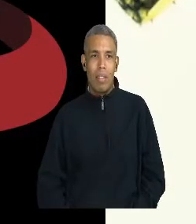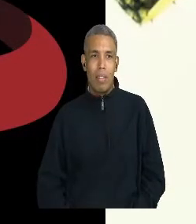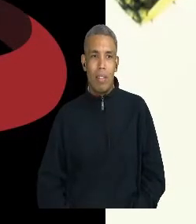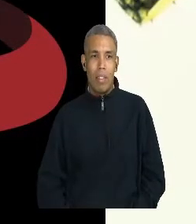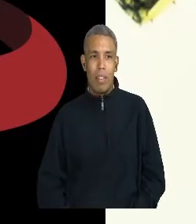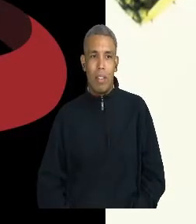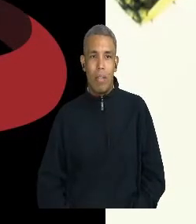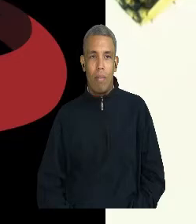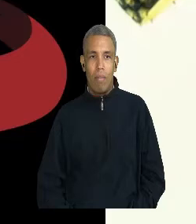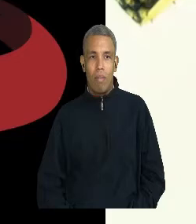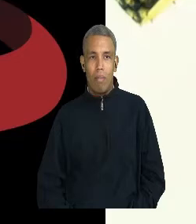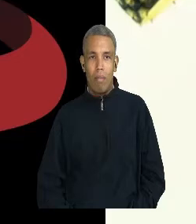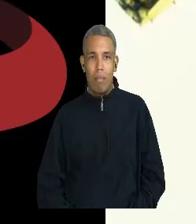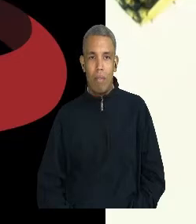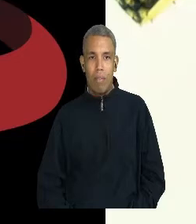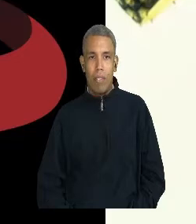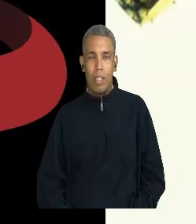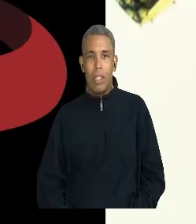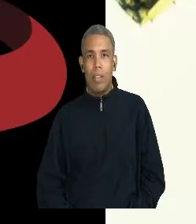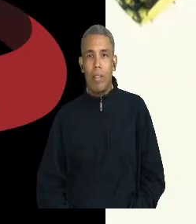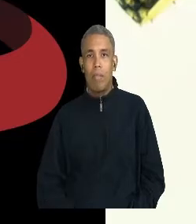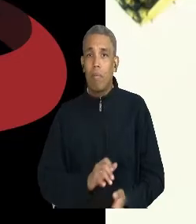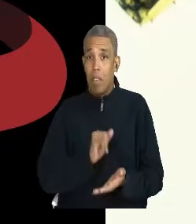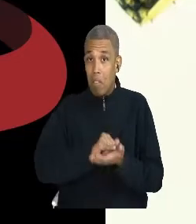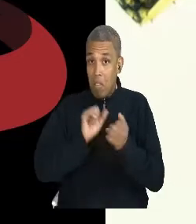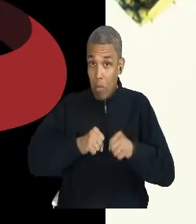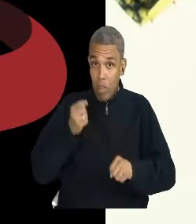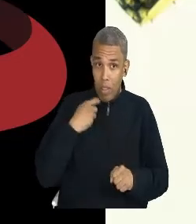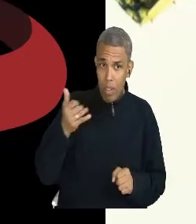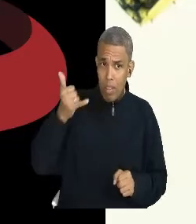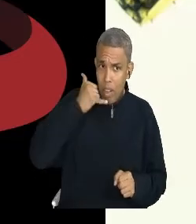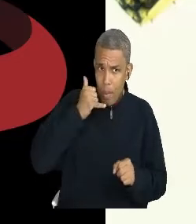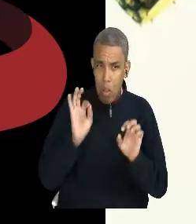que visiten Mr. Prada o hagan sus pedidos al domicilio. Ajá.